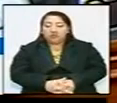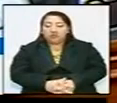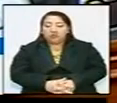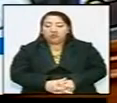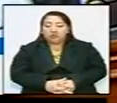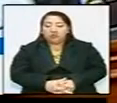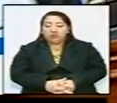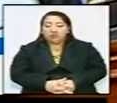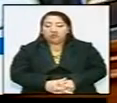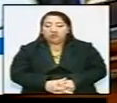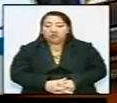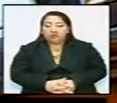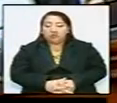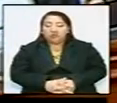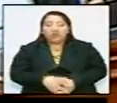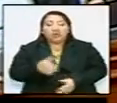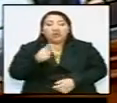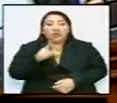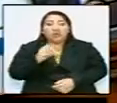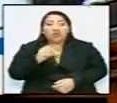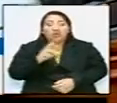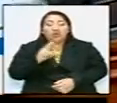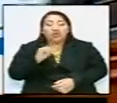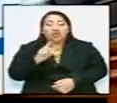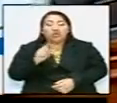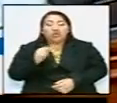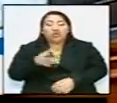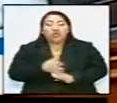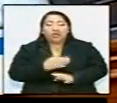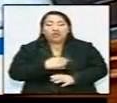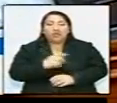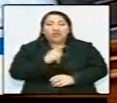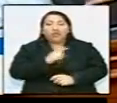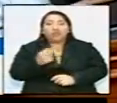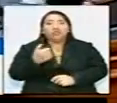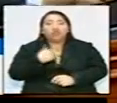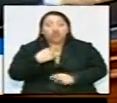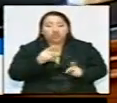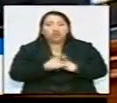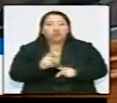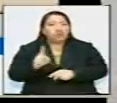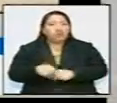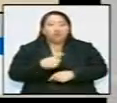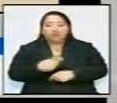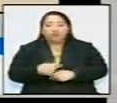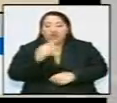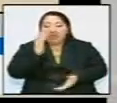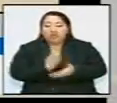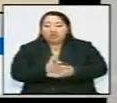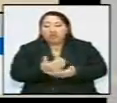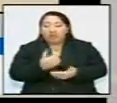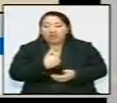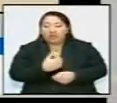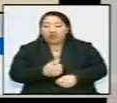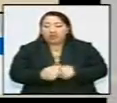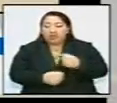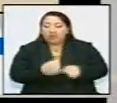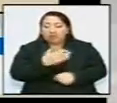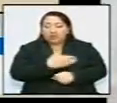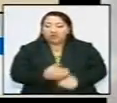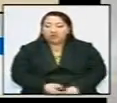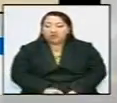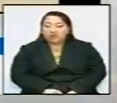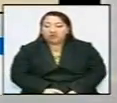Uceda, quien también realizó las anteriores denuncias por las que fui injustamente sancionada el año